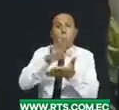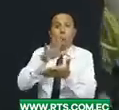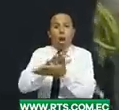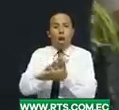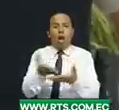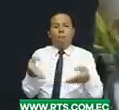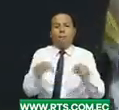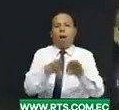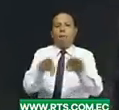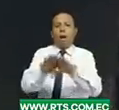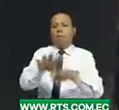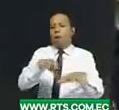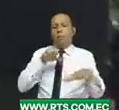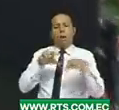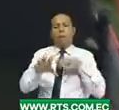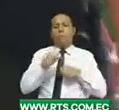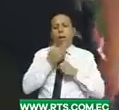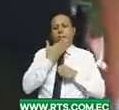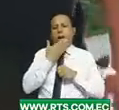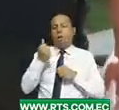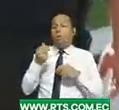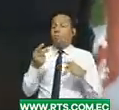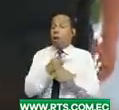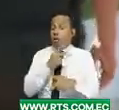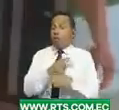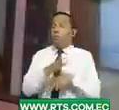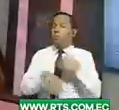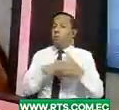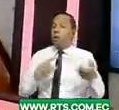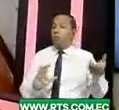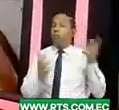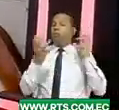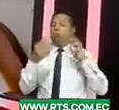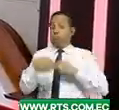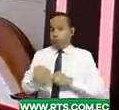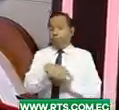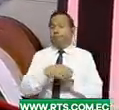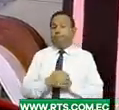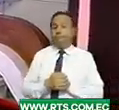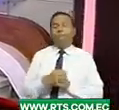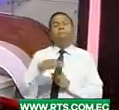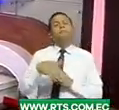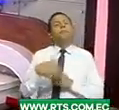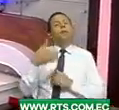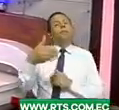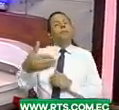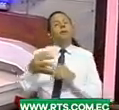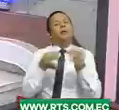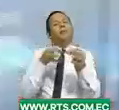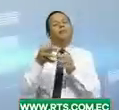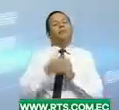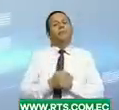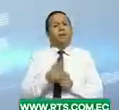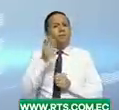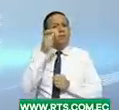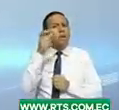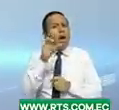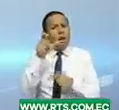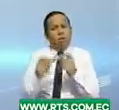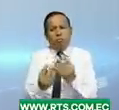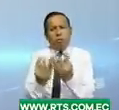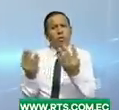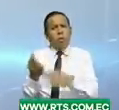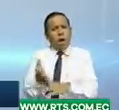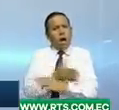Informó Maite Morán. Y más adelante, amigos, varios fiscales han sido asesinados en el